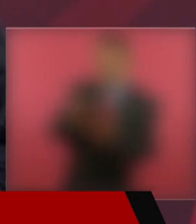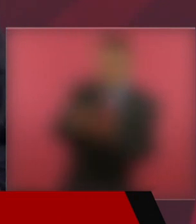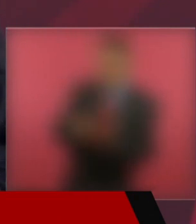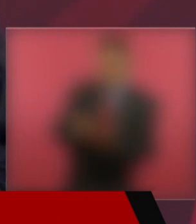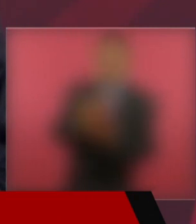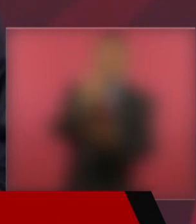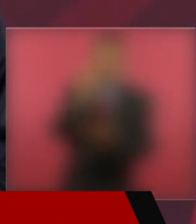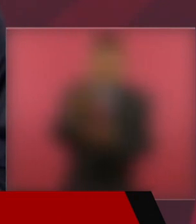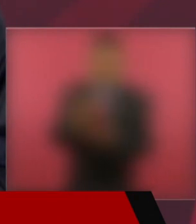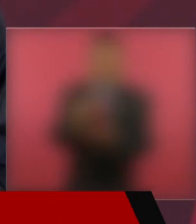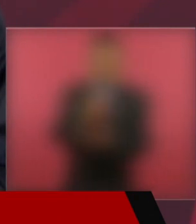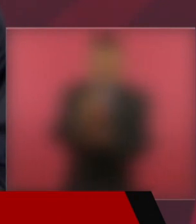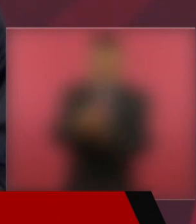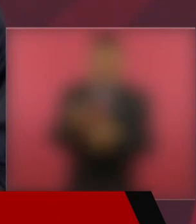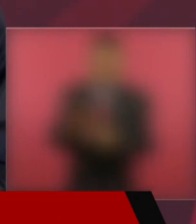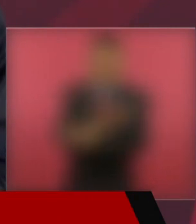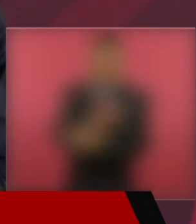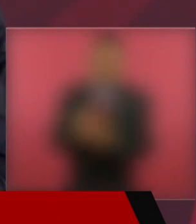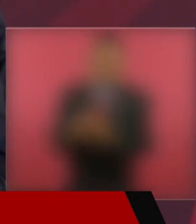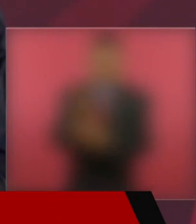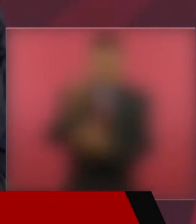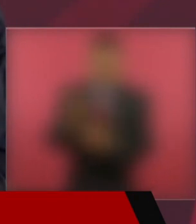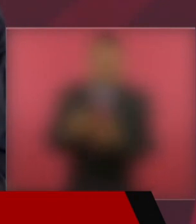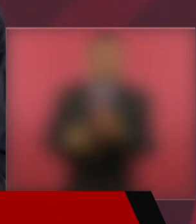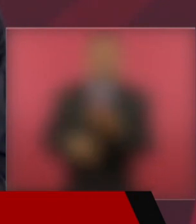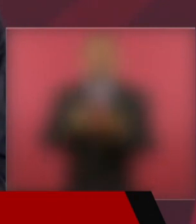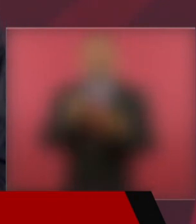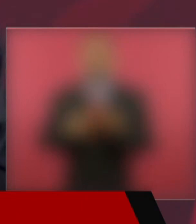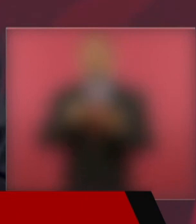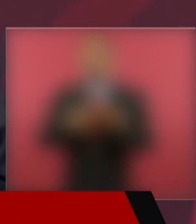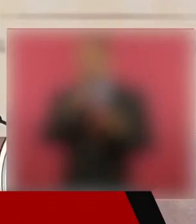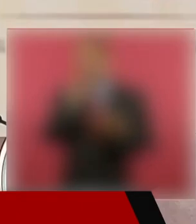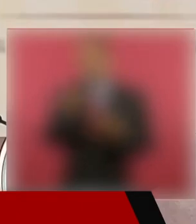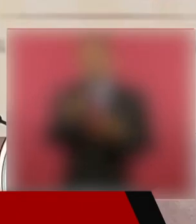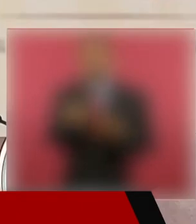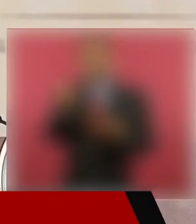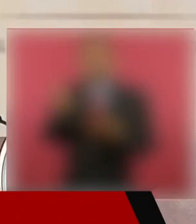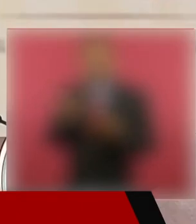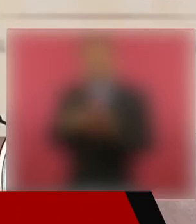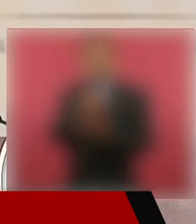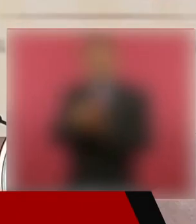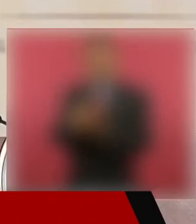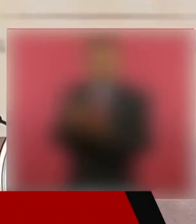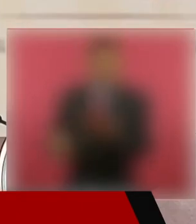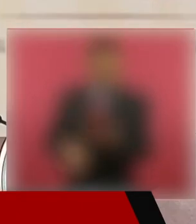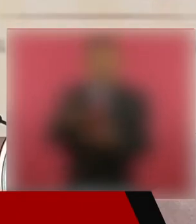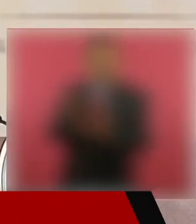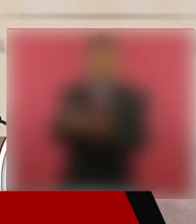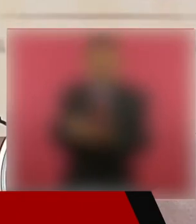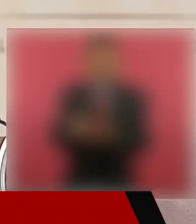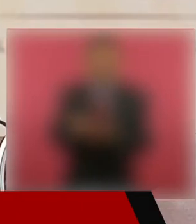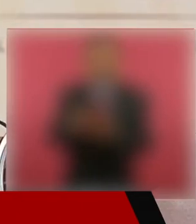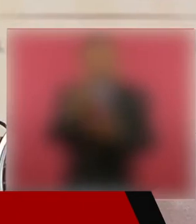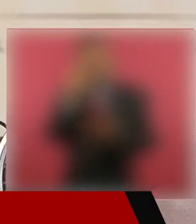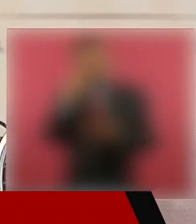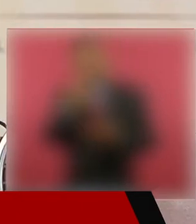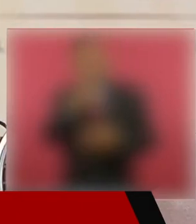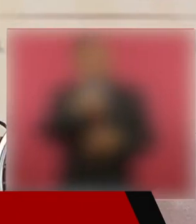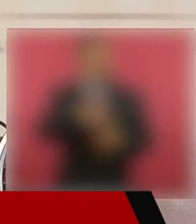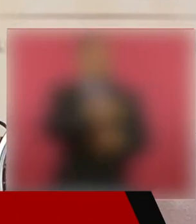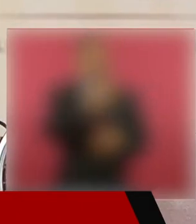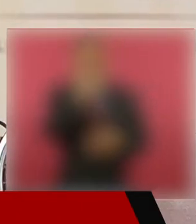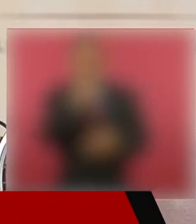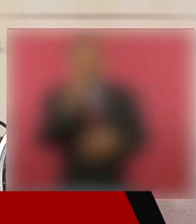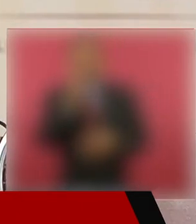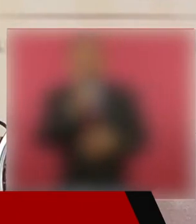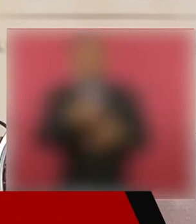violencia, para que sea una violencia política de género, principalmente tiene que ser el sujeto activo que